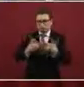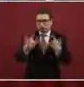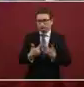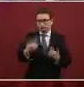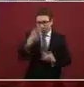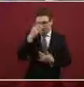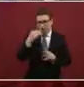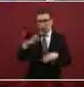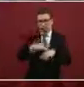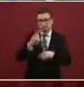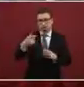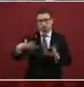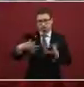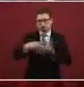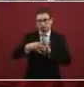de cercanos.